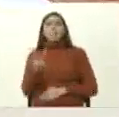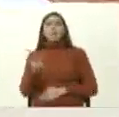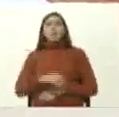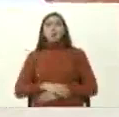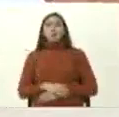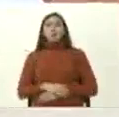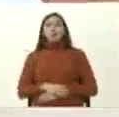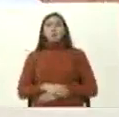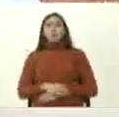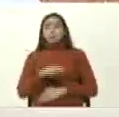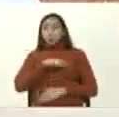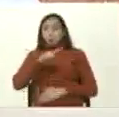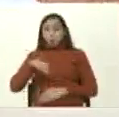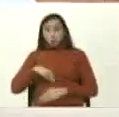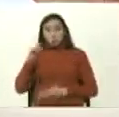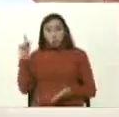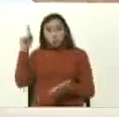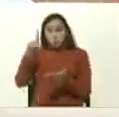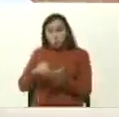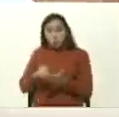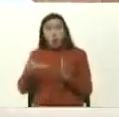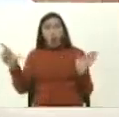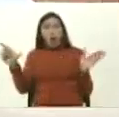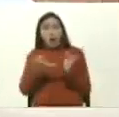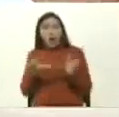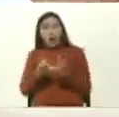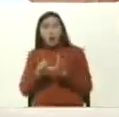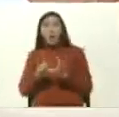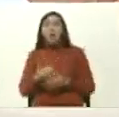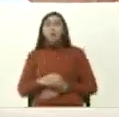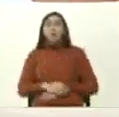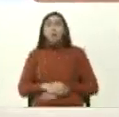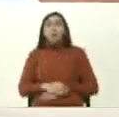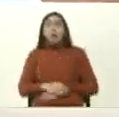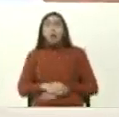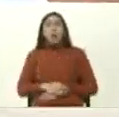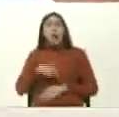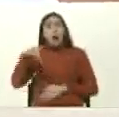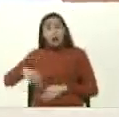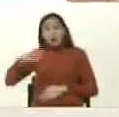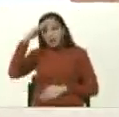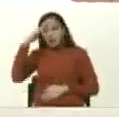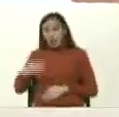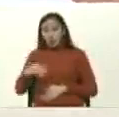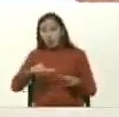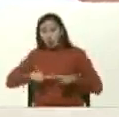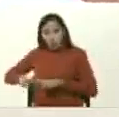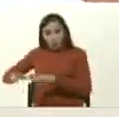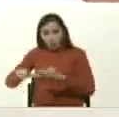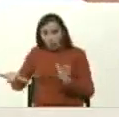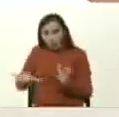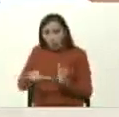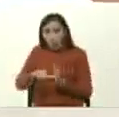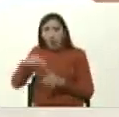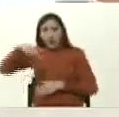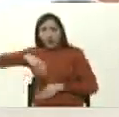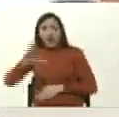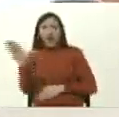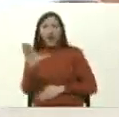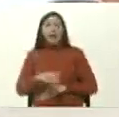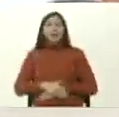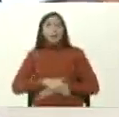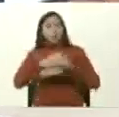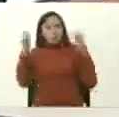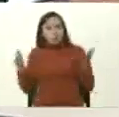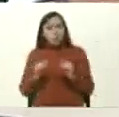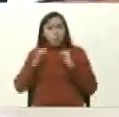Estamos acá en el Liceo Ecológico Müller Rojas, en Fuerte Tiuna, Caracas. Bueno, hemos querido dar este impulso al